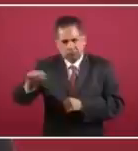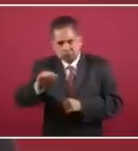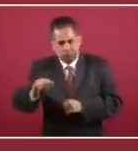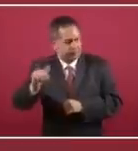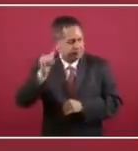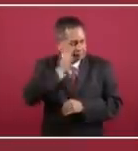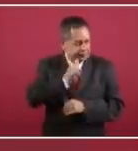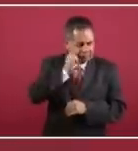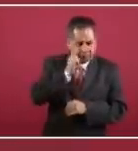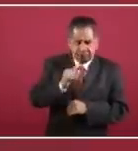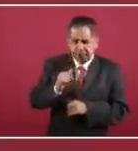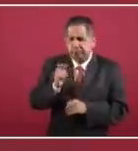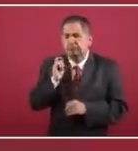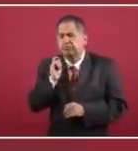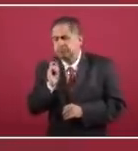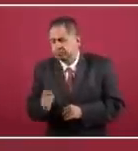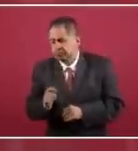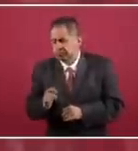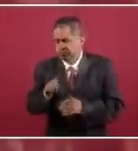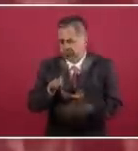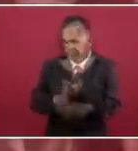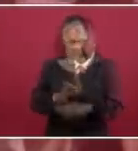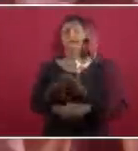vamos a cuidar que